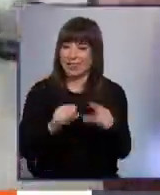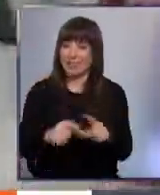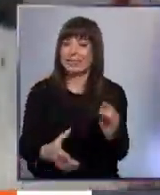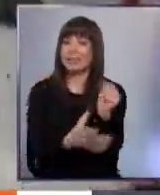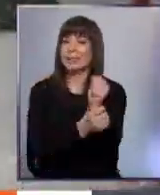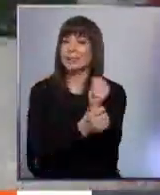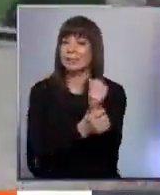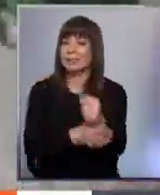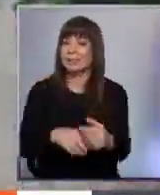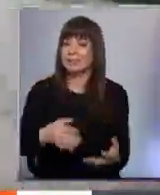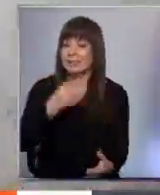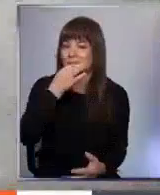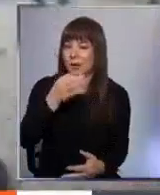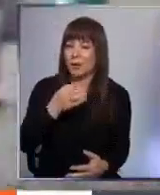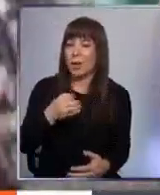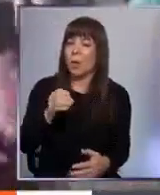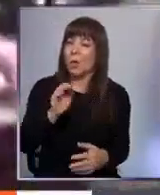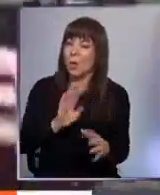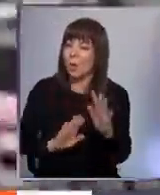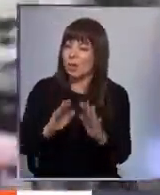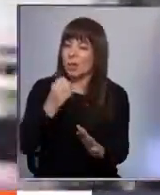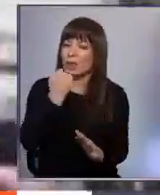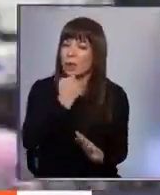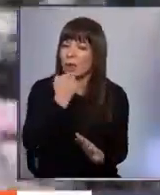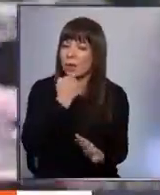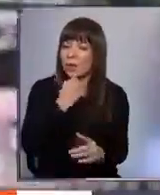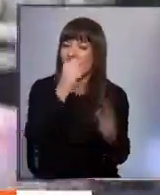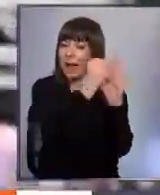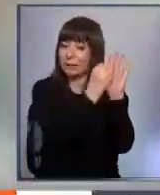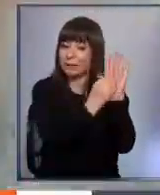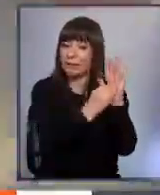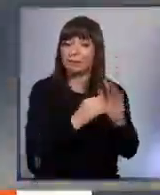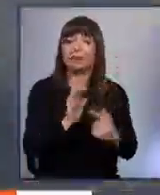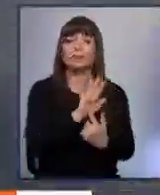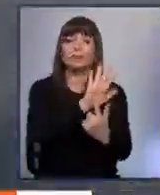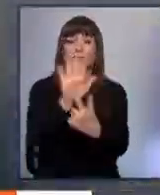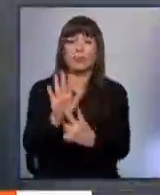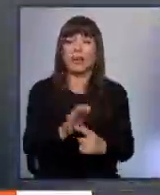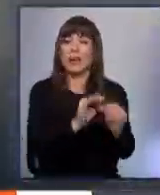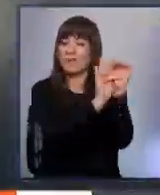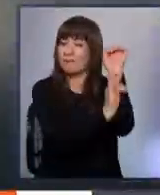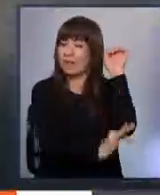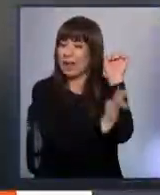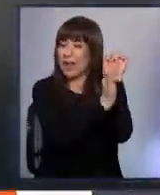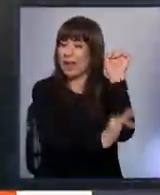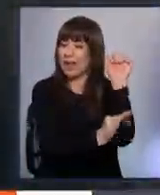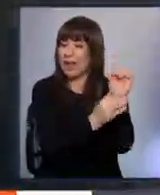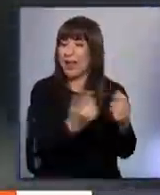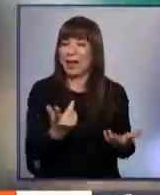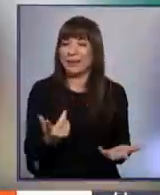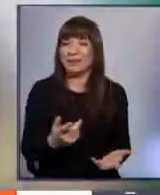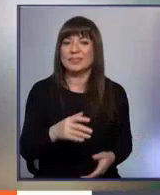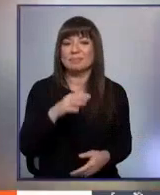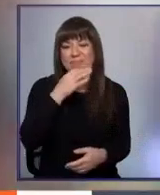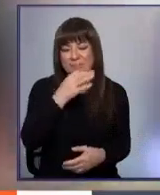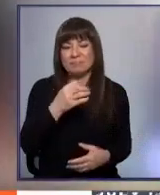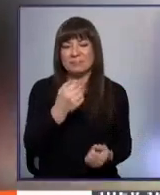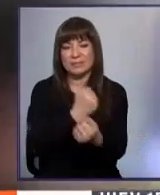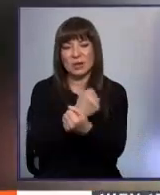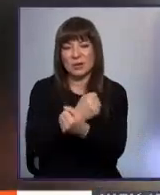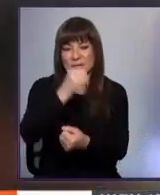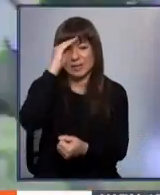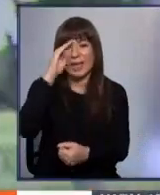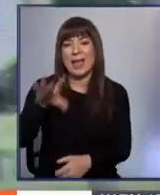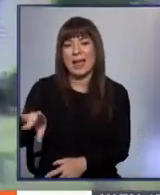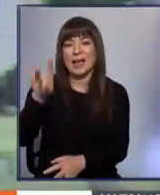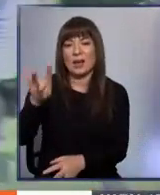errores procedimentales de los antecedentes expuestos por la fiscalía, poco y nada. Añadir a lo dicho lo que supuestamente Carabineros encontró